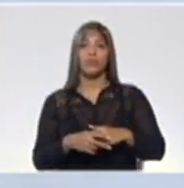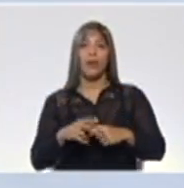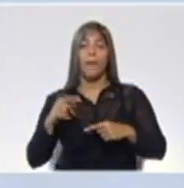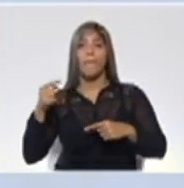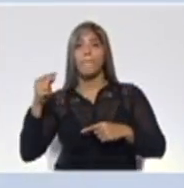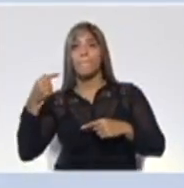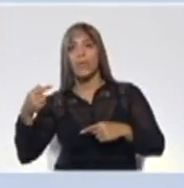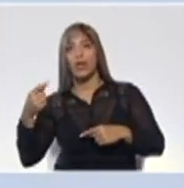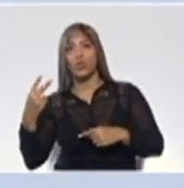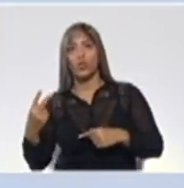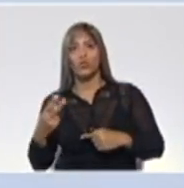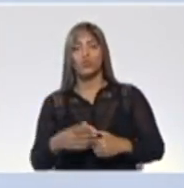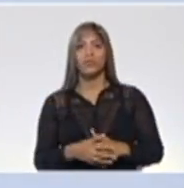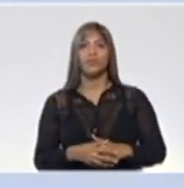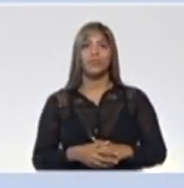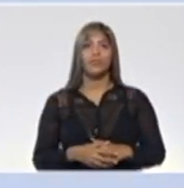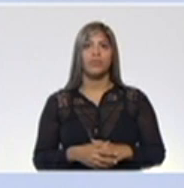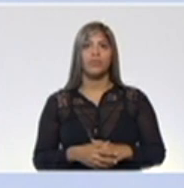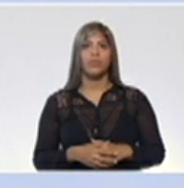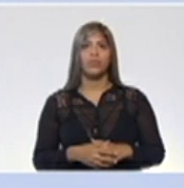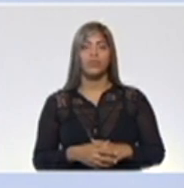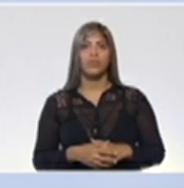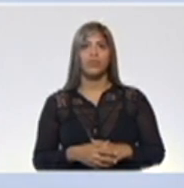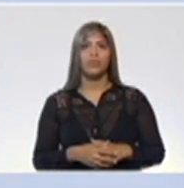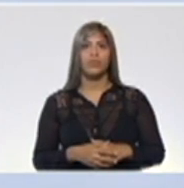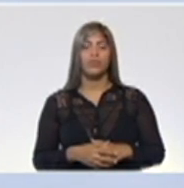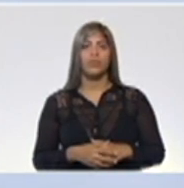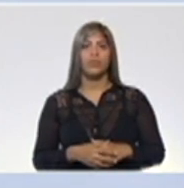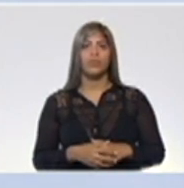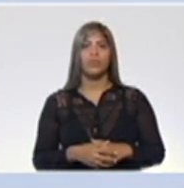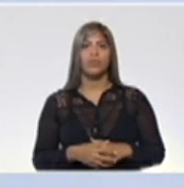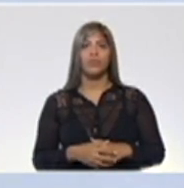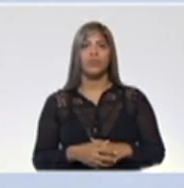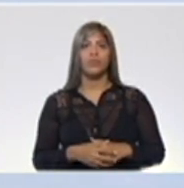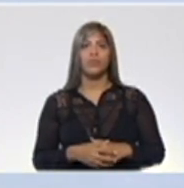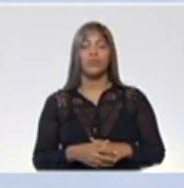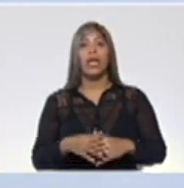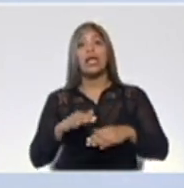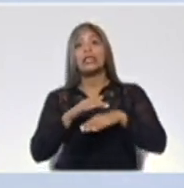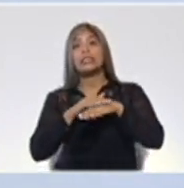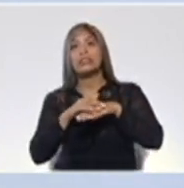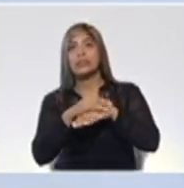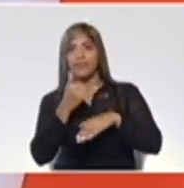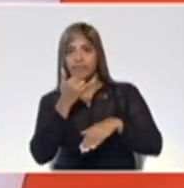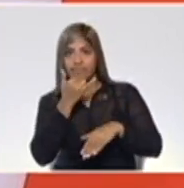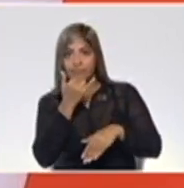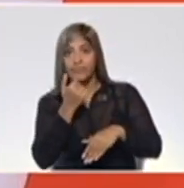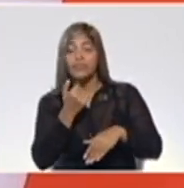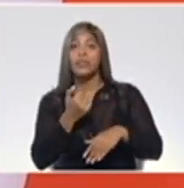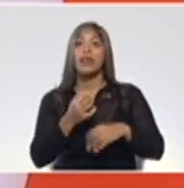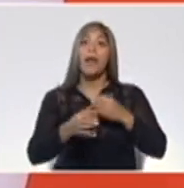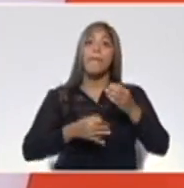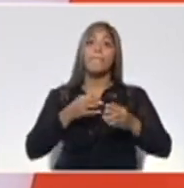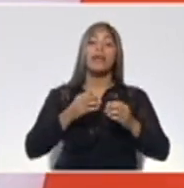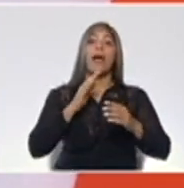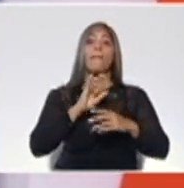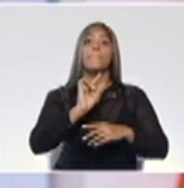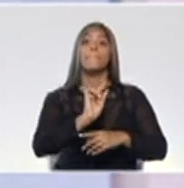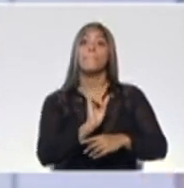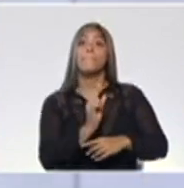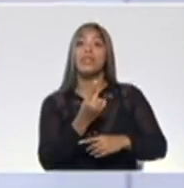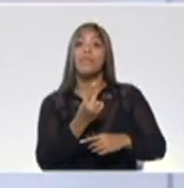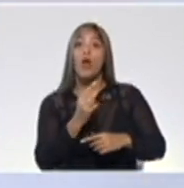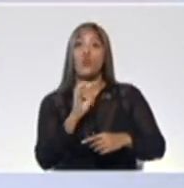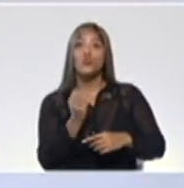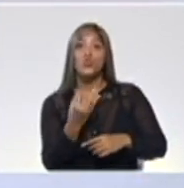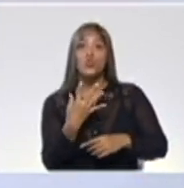menos 2, menos 2, 3, menos 2 en X, porque la primera siempre va en X, menos 2 en